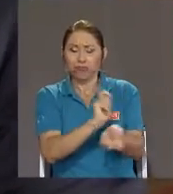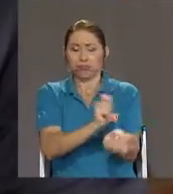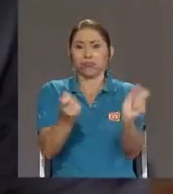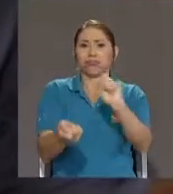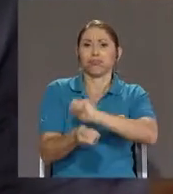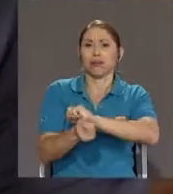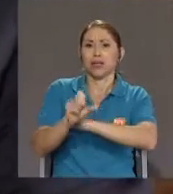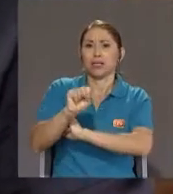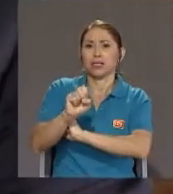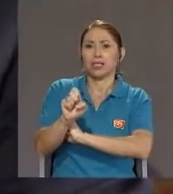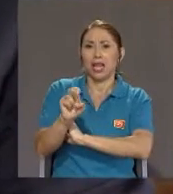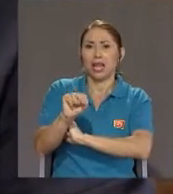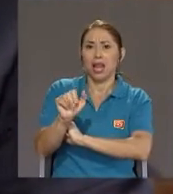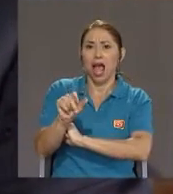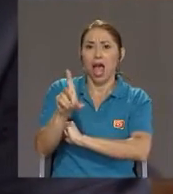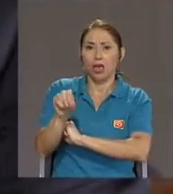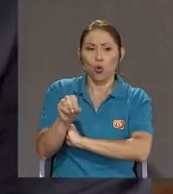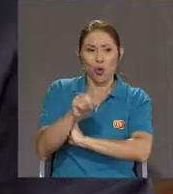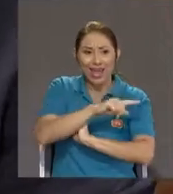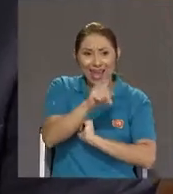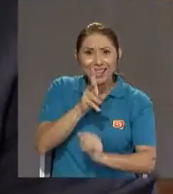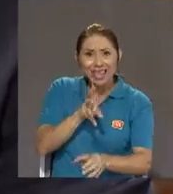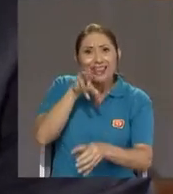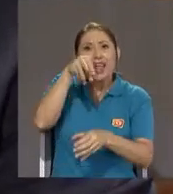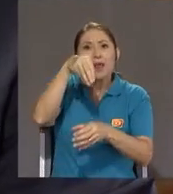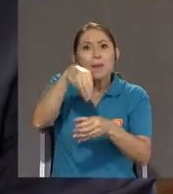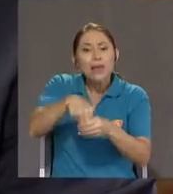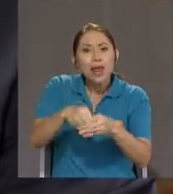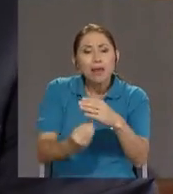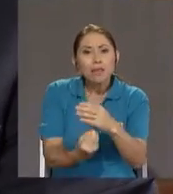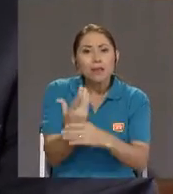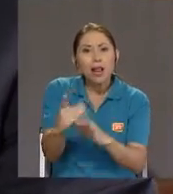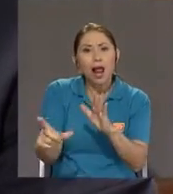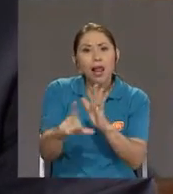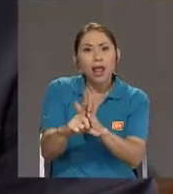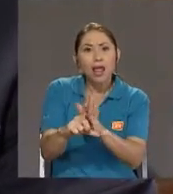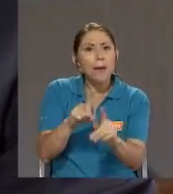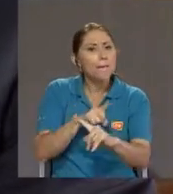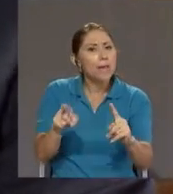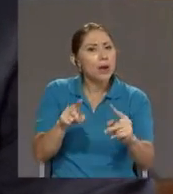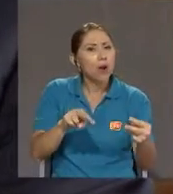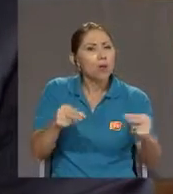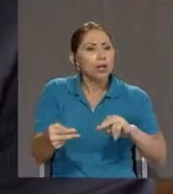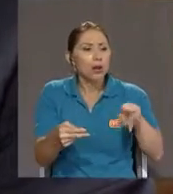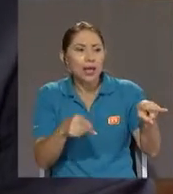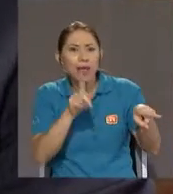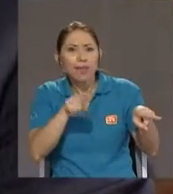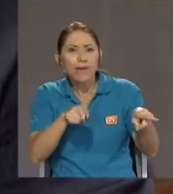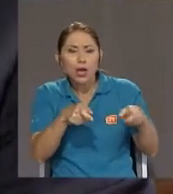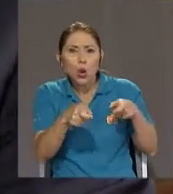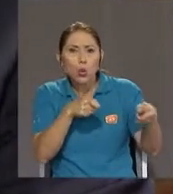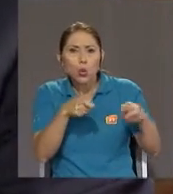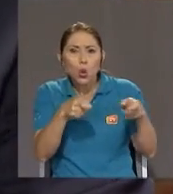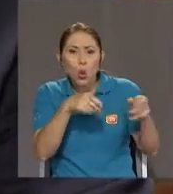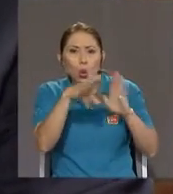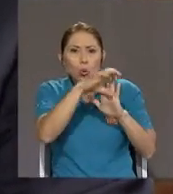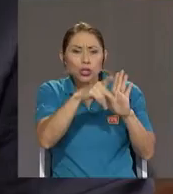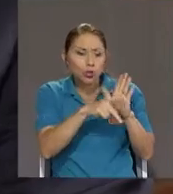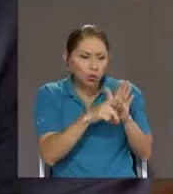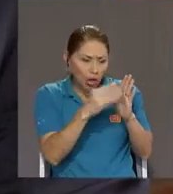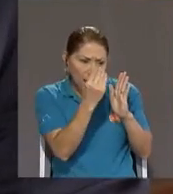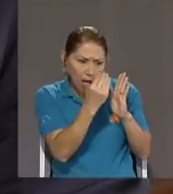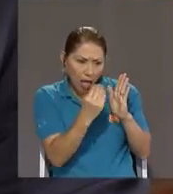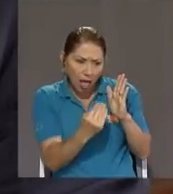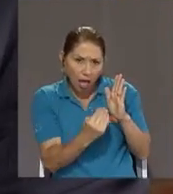de la ley, cuando ella debería más bien hacer un papel de control constitucional y después de que se aprueban las